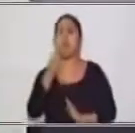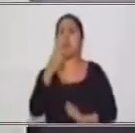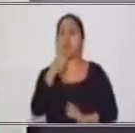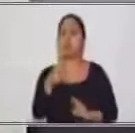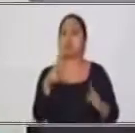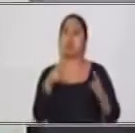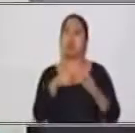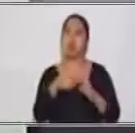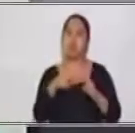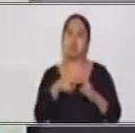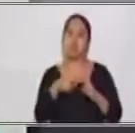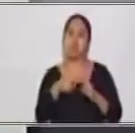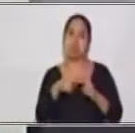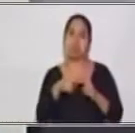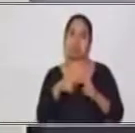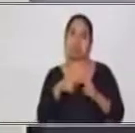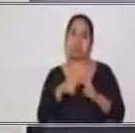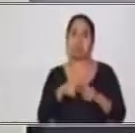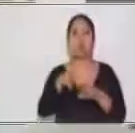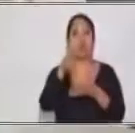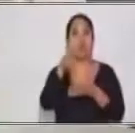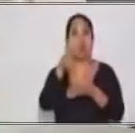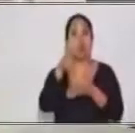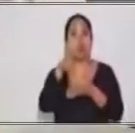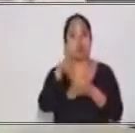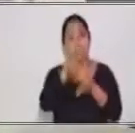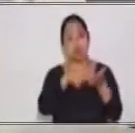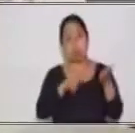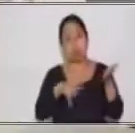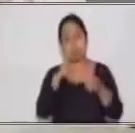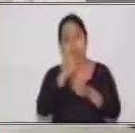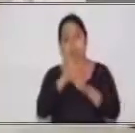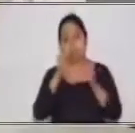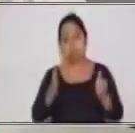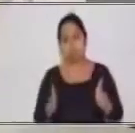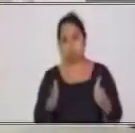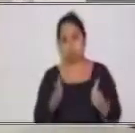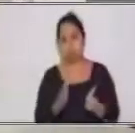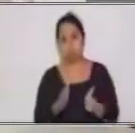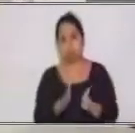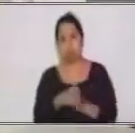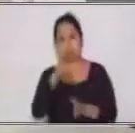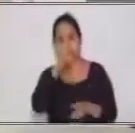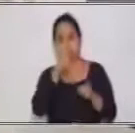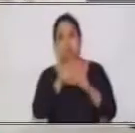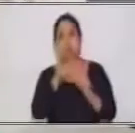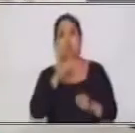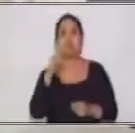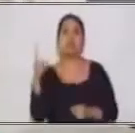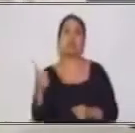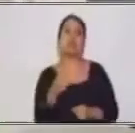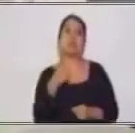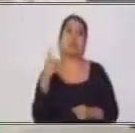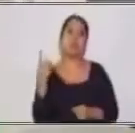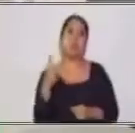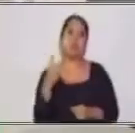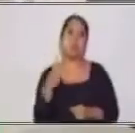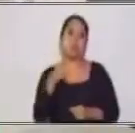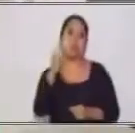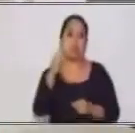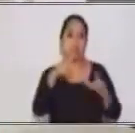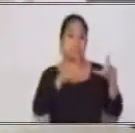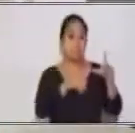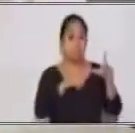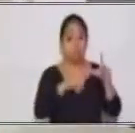conoce sobre la literatura guatemalteca? Y también quiero enfocarme que es importante de que a través de las letras nosotros